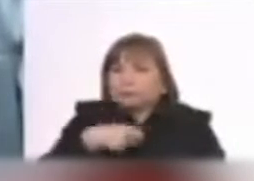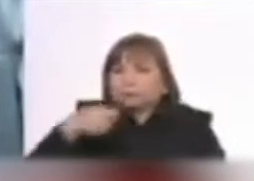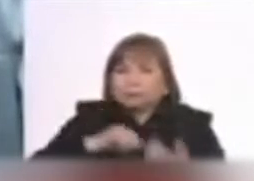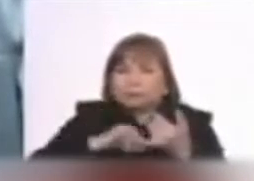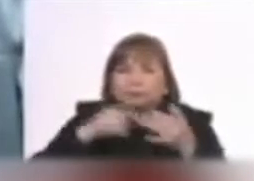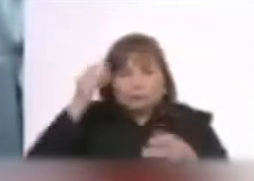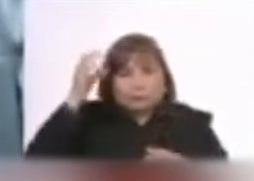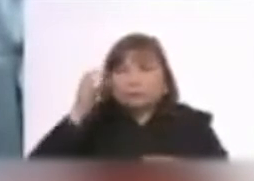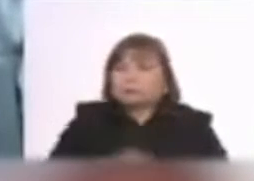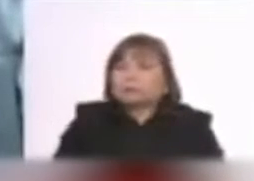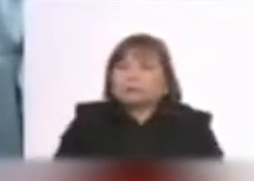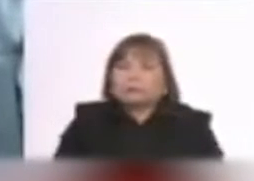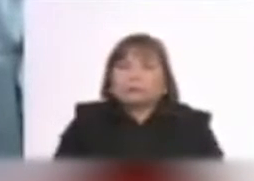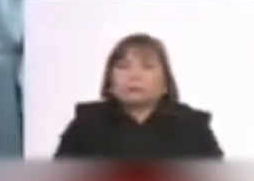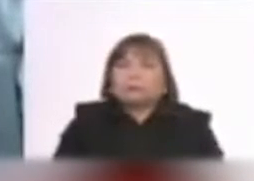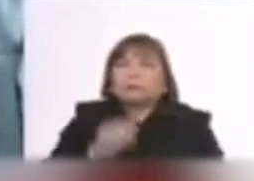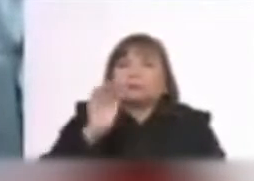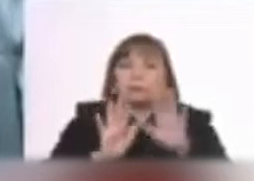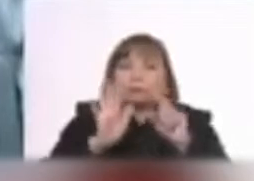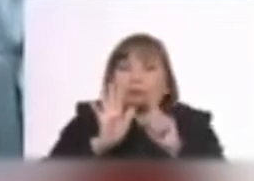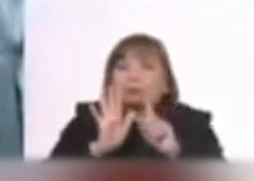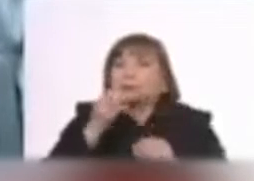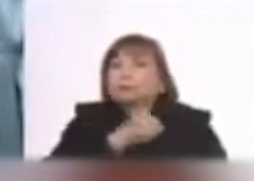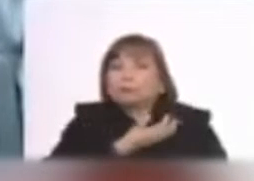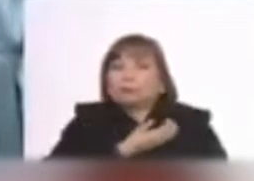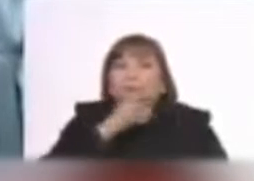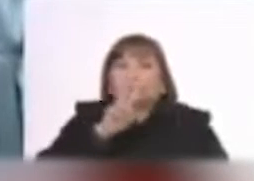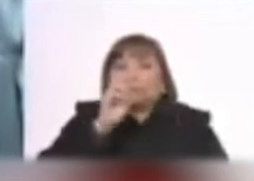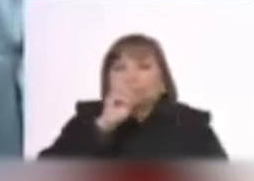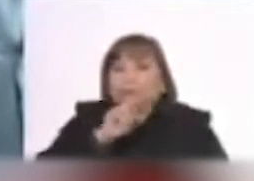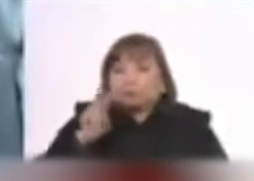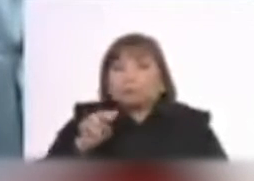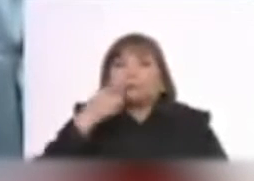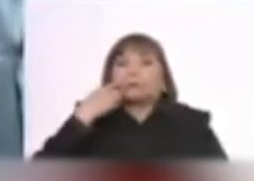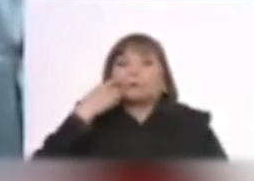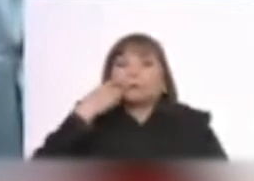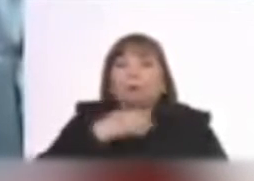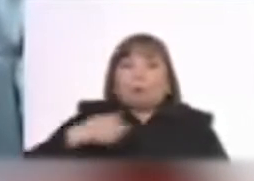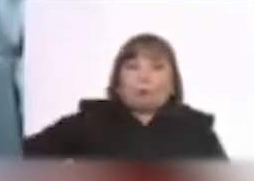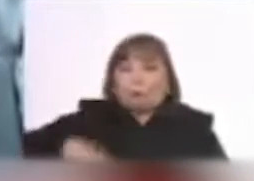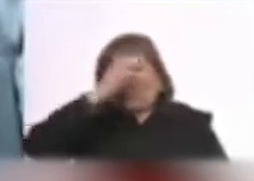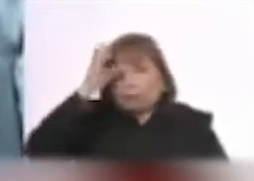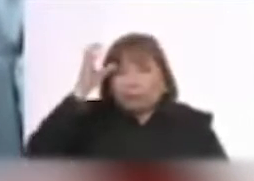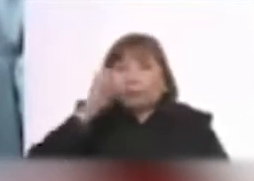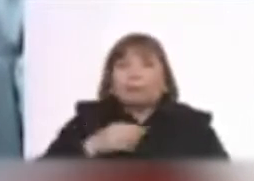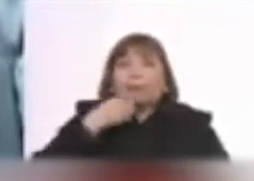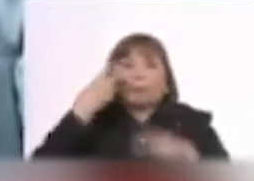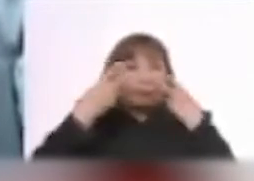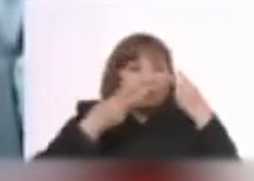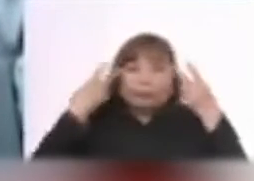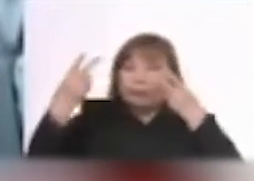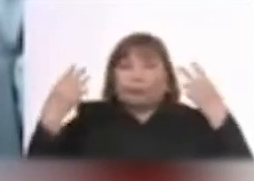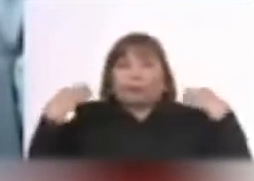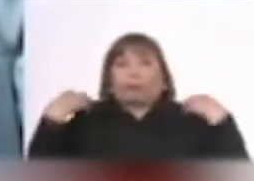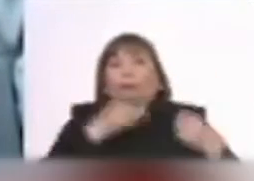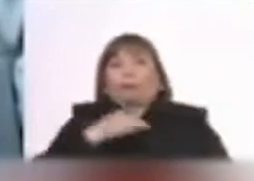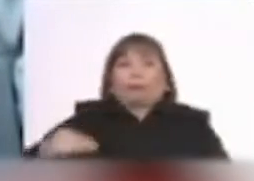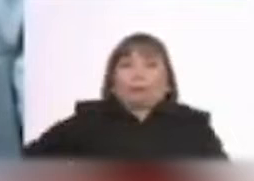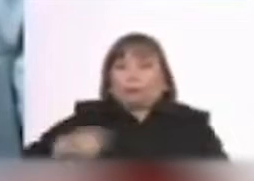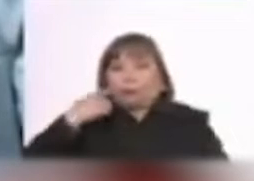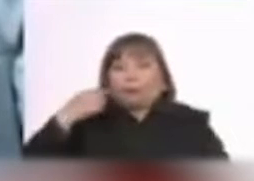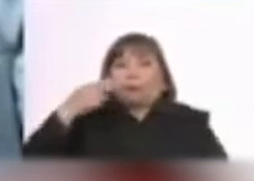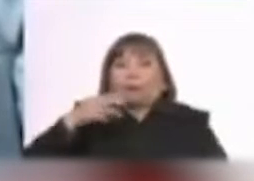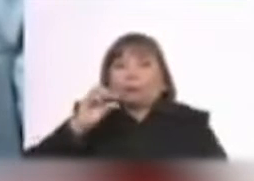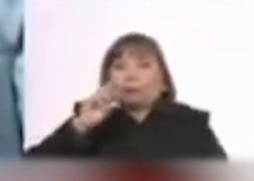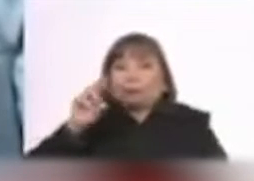por este concepto. El 16 de mayo de 2022, el señor presidente de la República visita el despacho del señor ministro